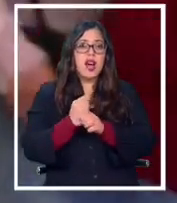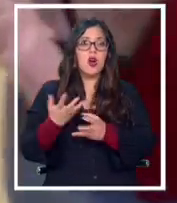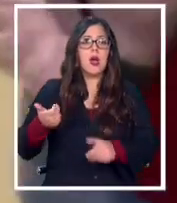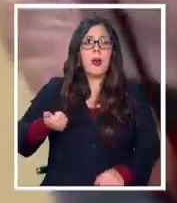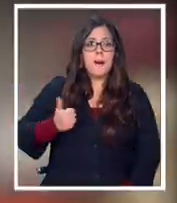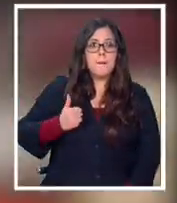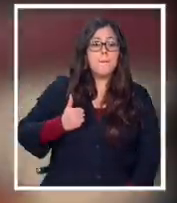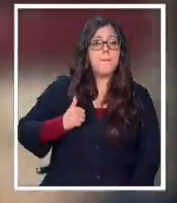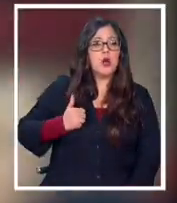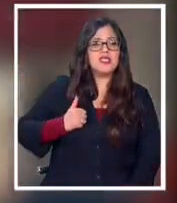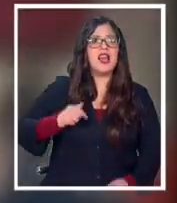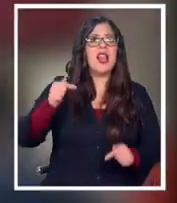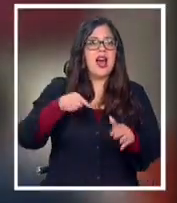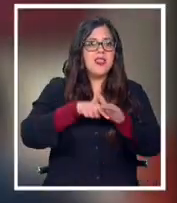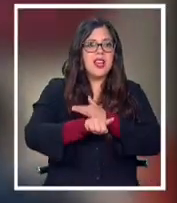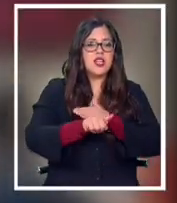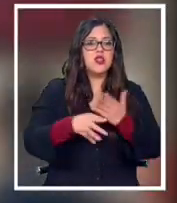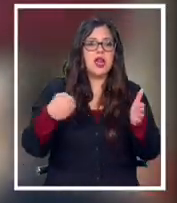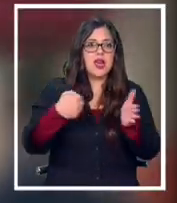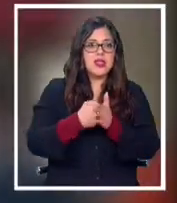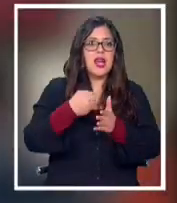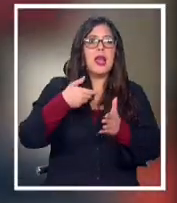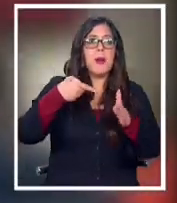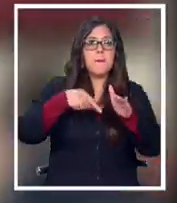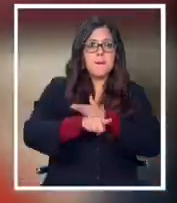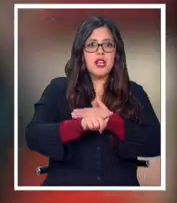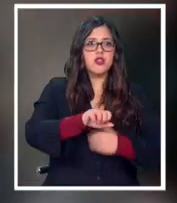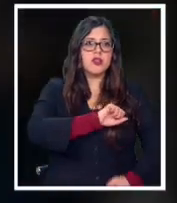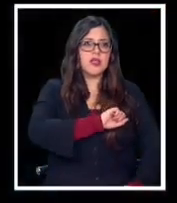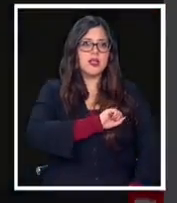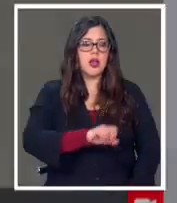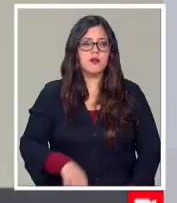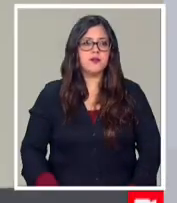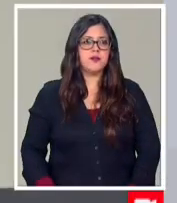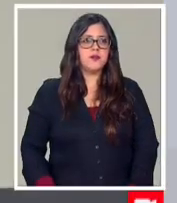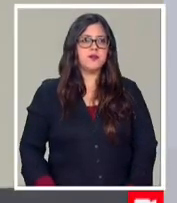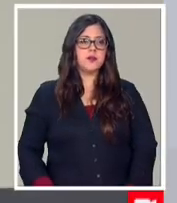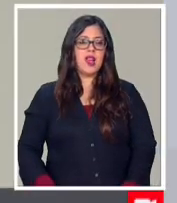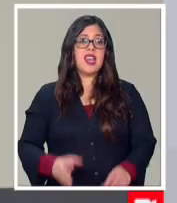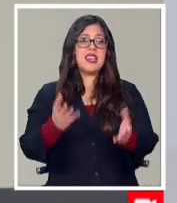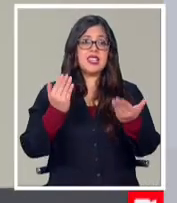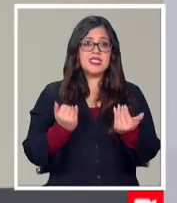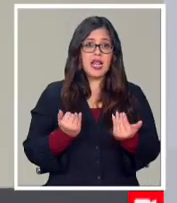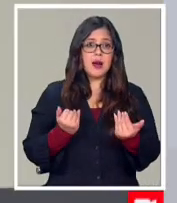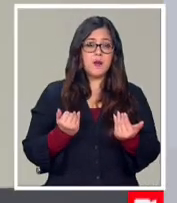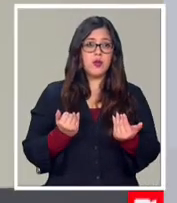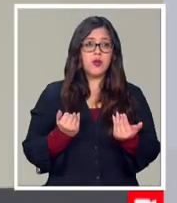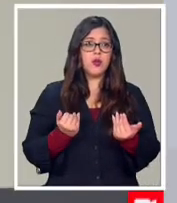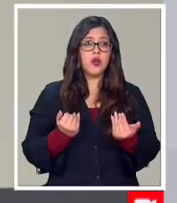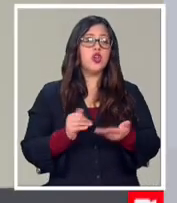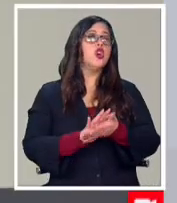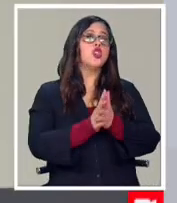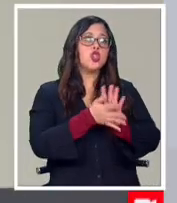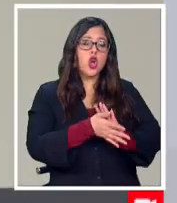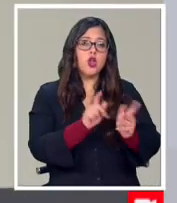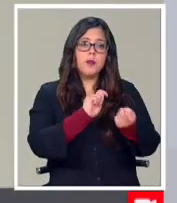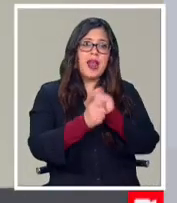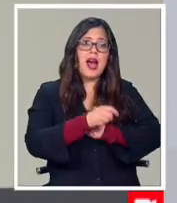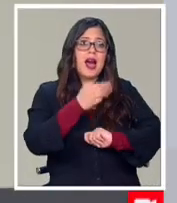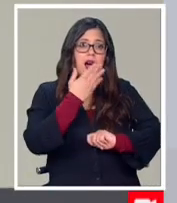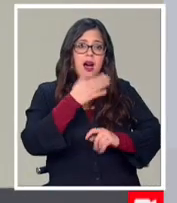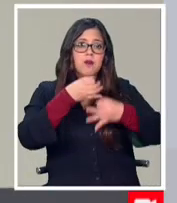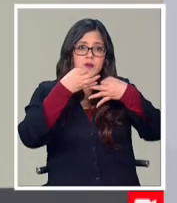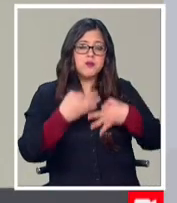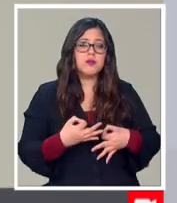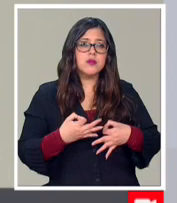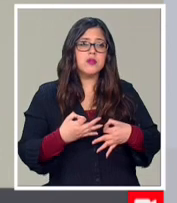al interior de las estaciones del tren subterráneo capitalino. Requerimos que todas las voluntades para mejorar la